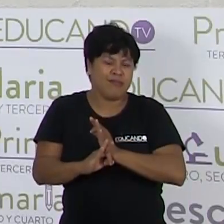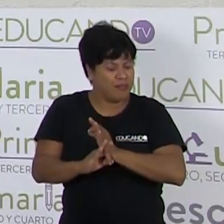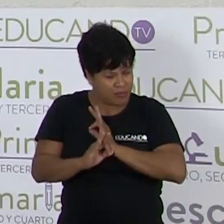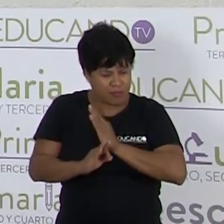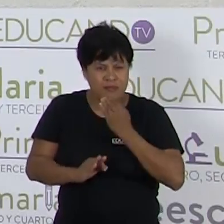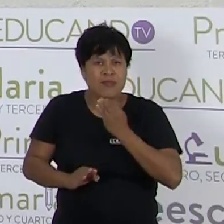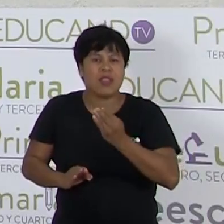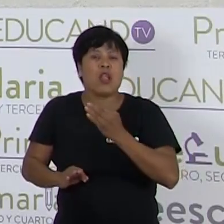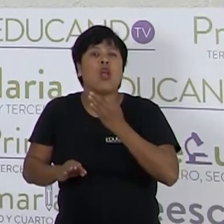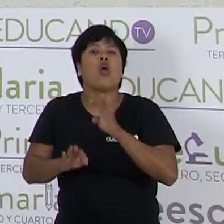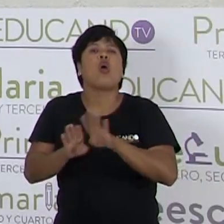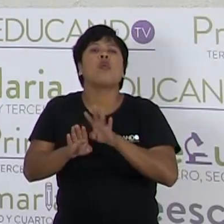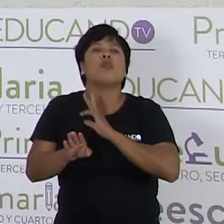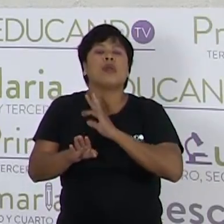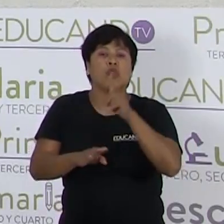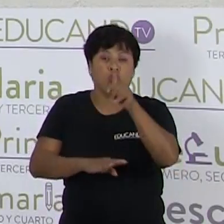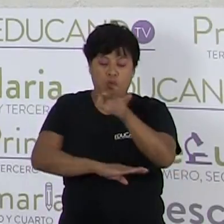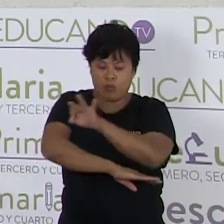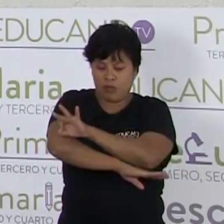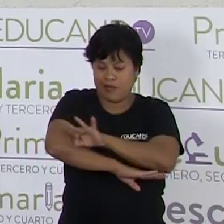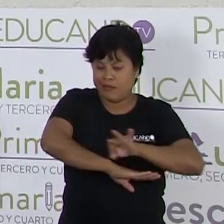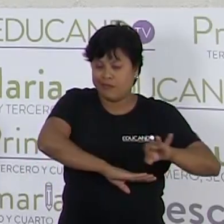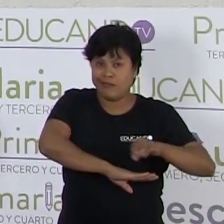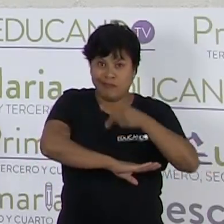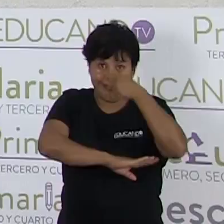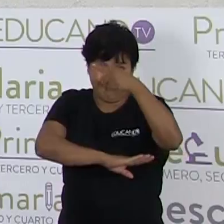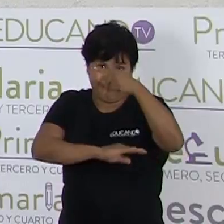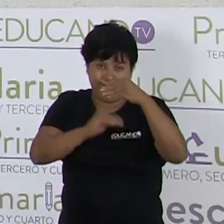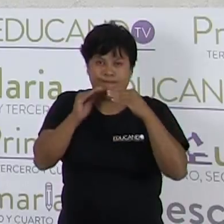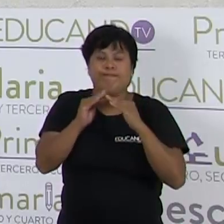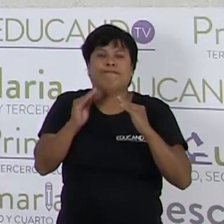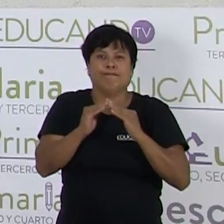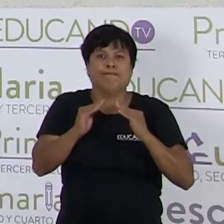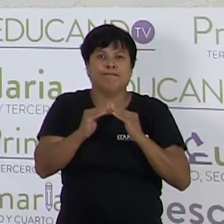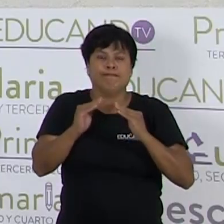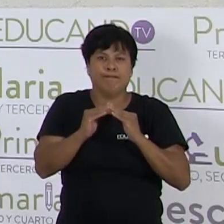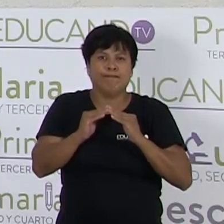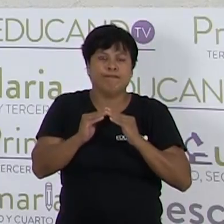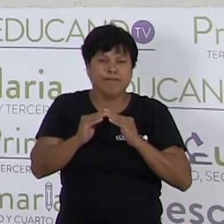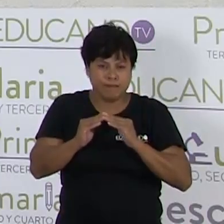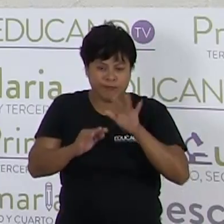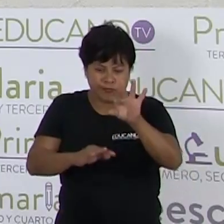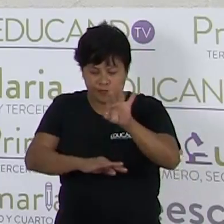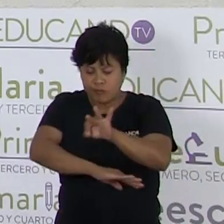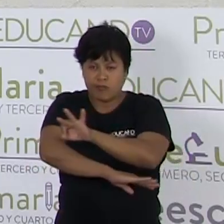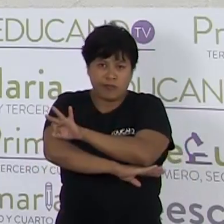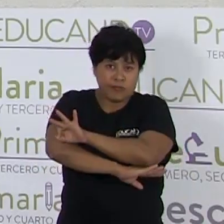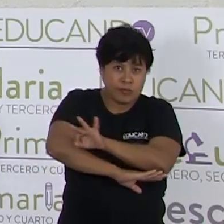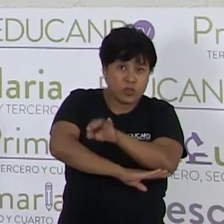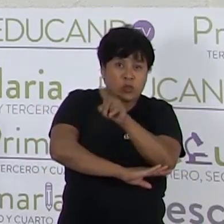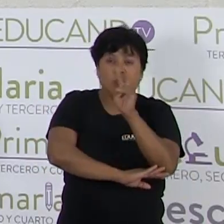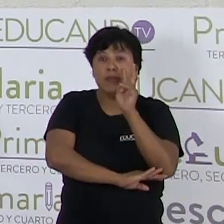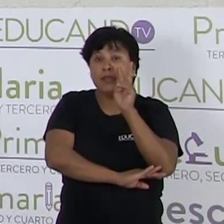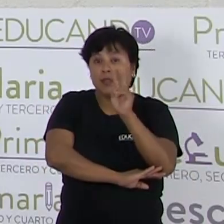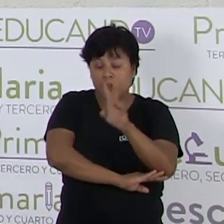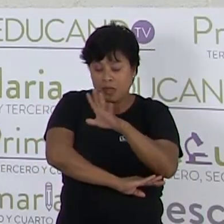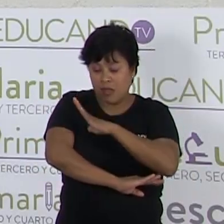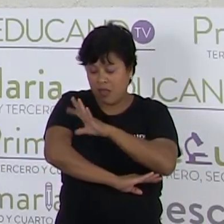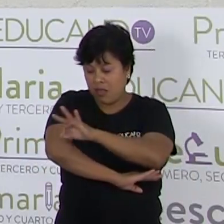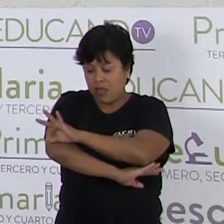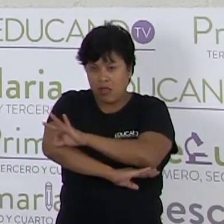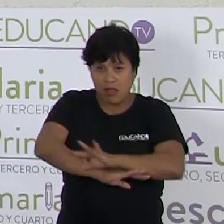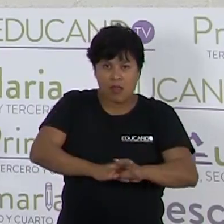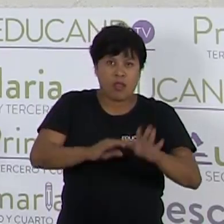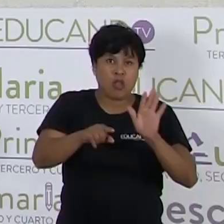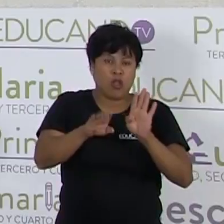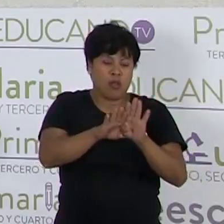¿Cómo lo vamos a hacer? Vas a tomar una regla ahí en tu casita y vas a ver que trazándole